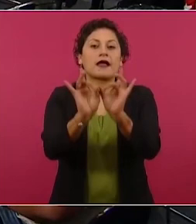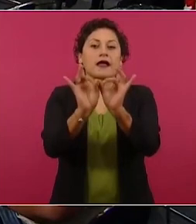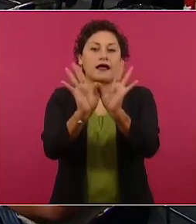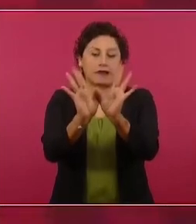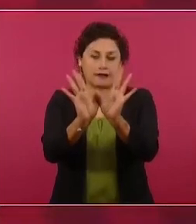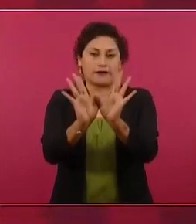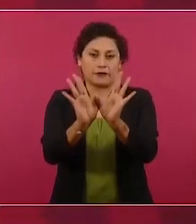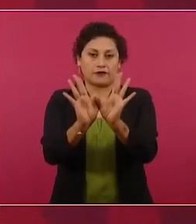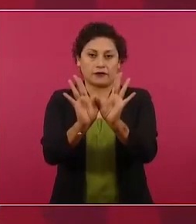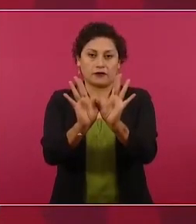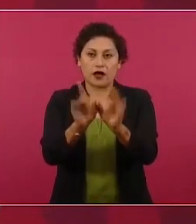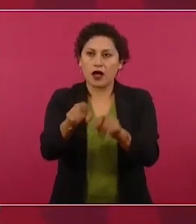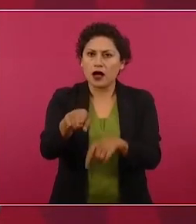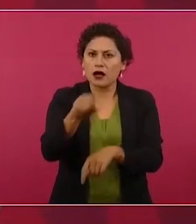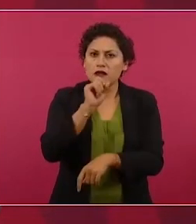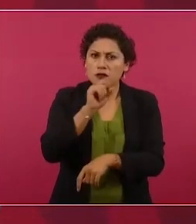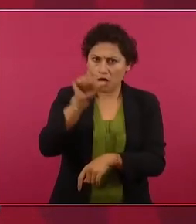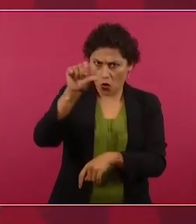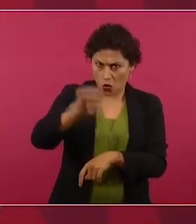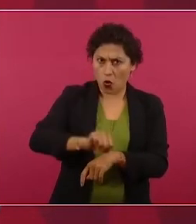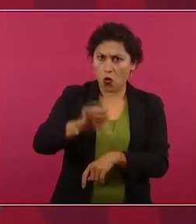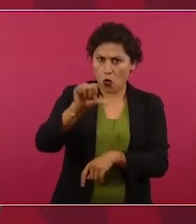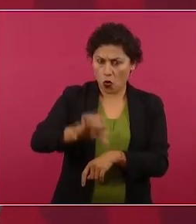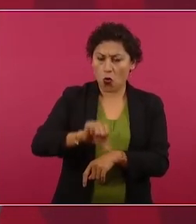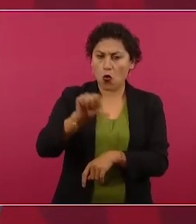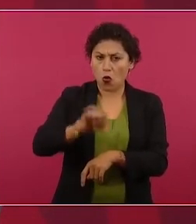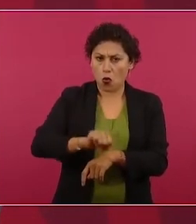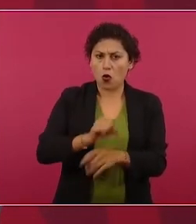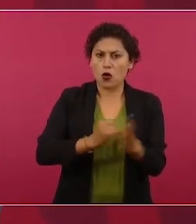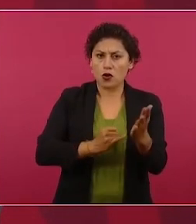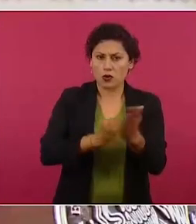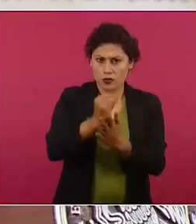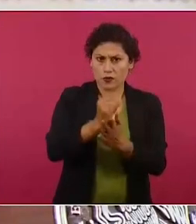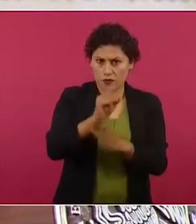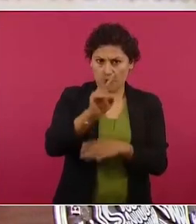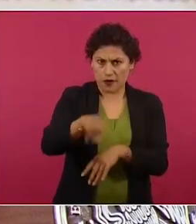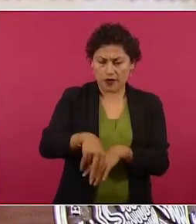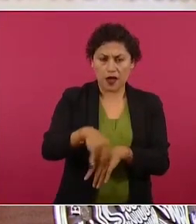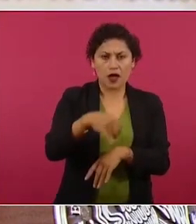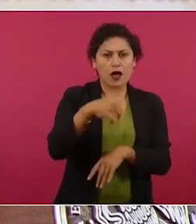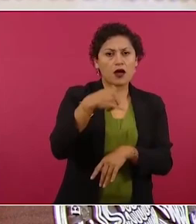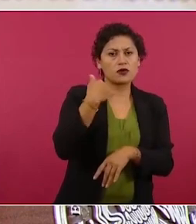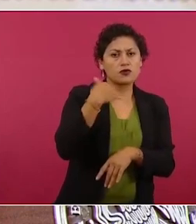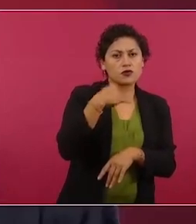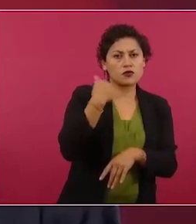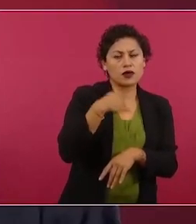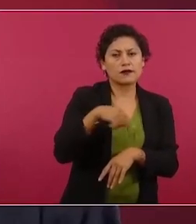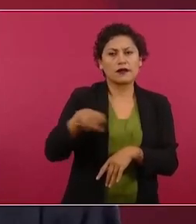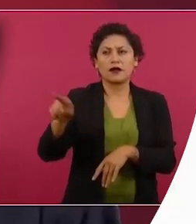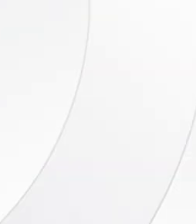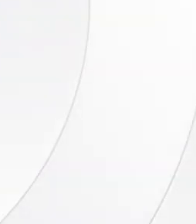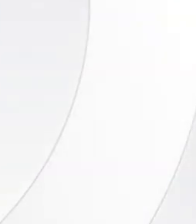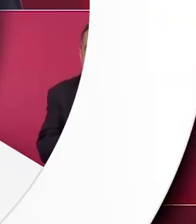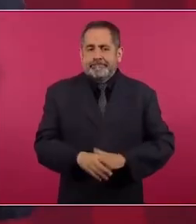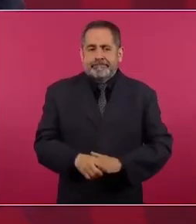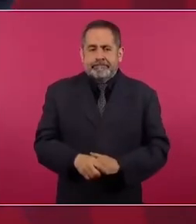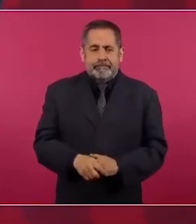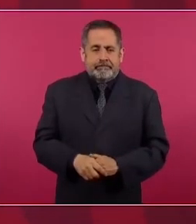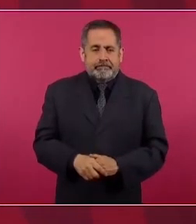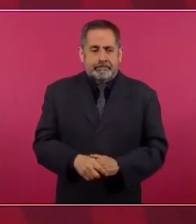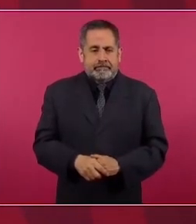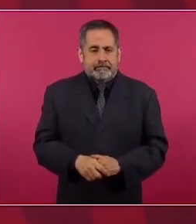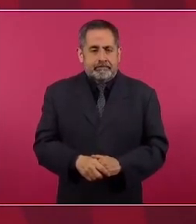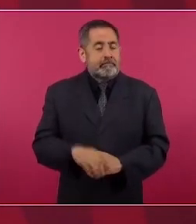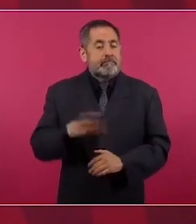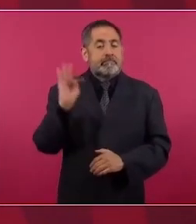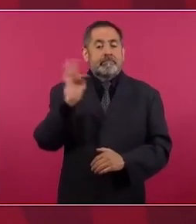definir si empata Yucatán con los Diablos. Es como si yo